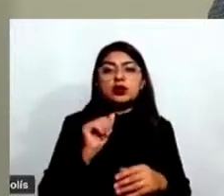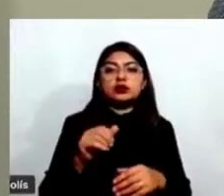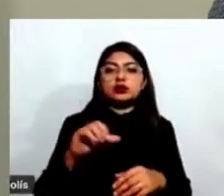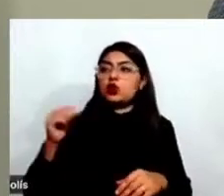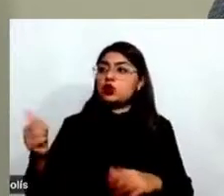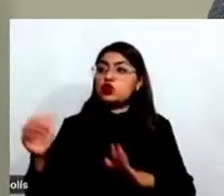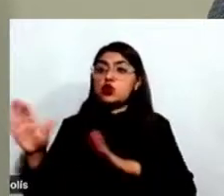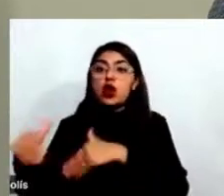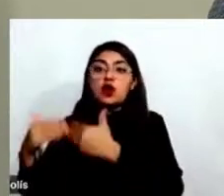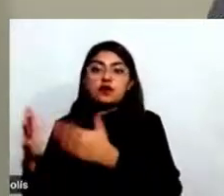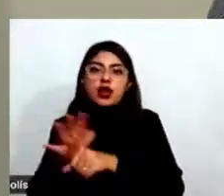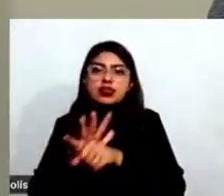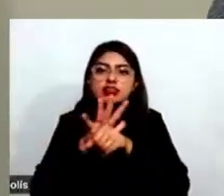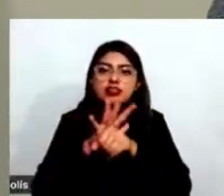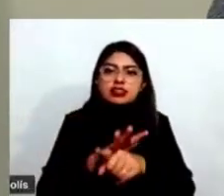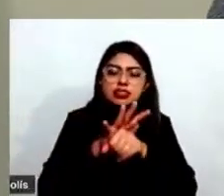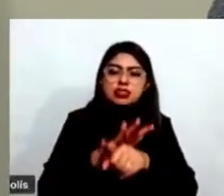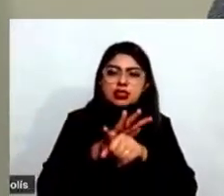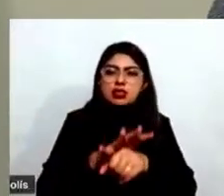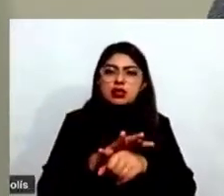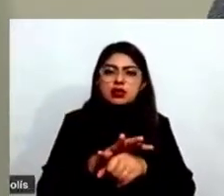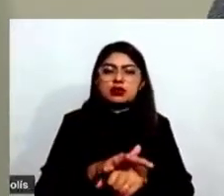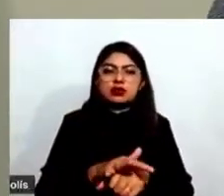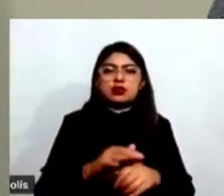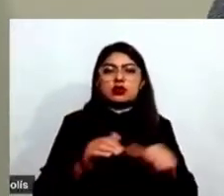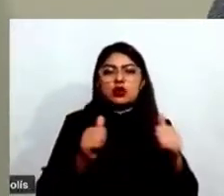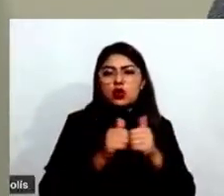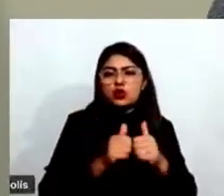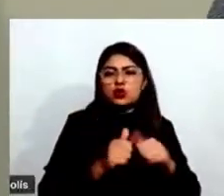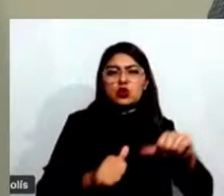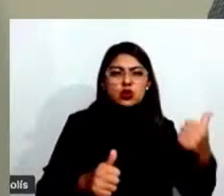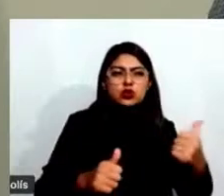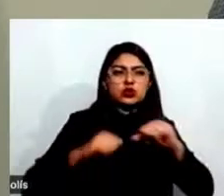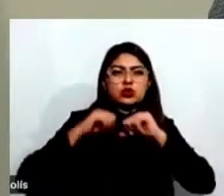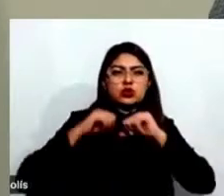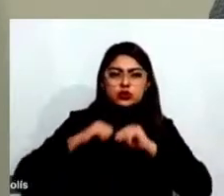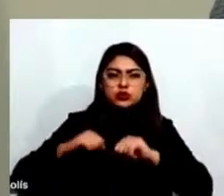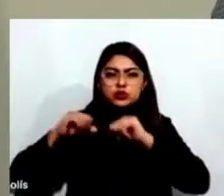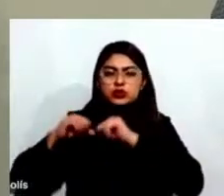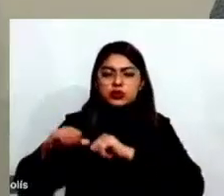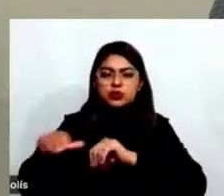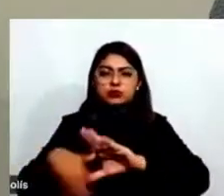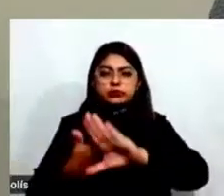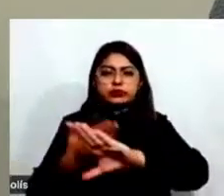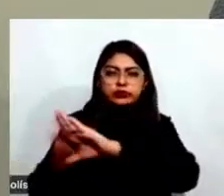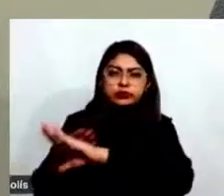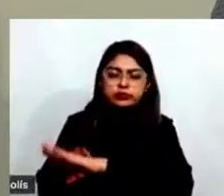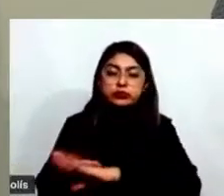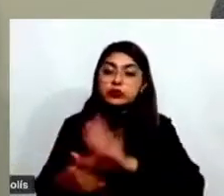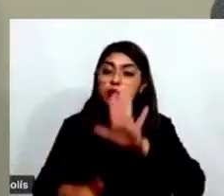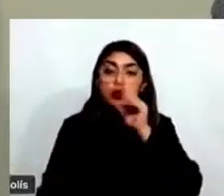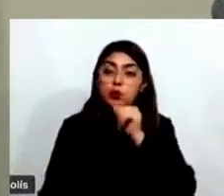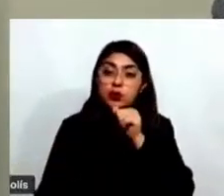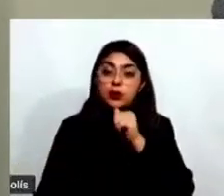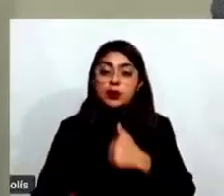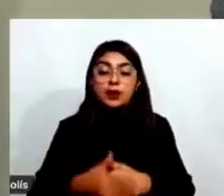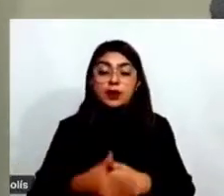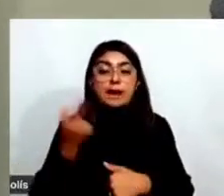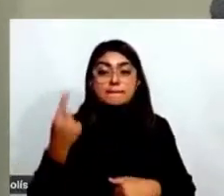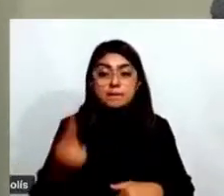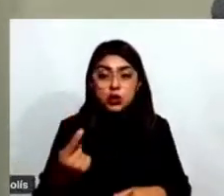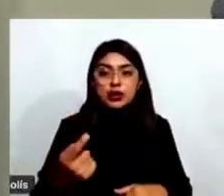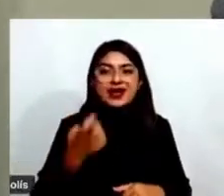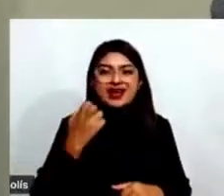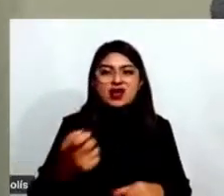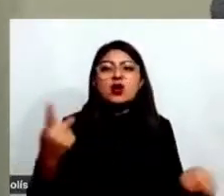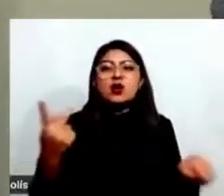provenientes de los otros poderes políticos. Porque sin duda son un elemento que garantiza, digamos, un aspecto